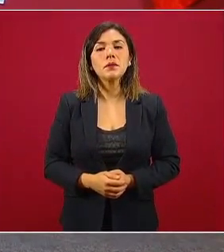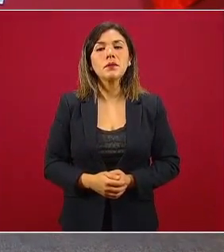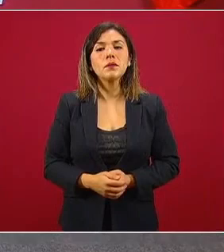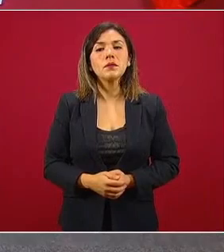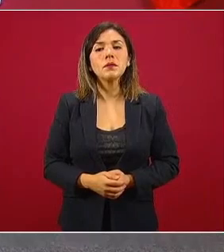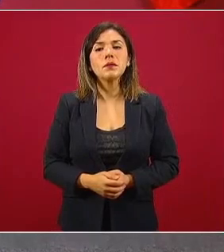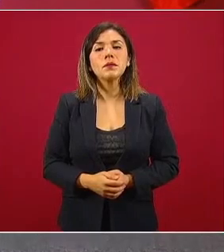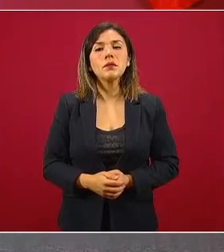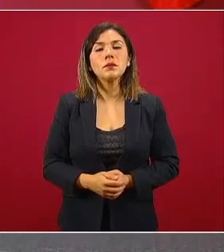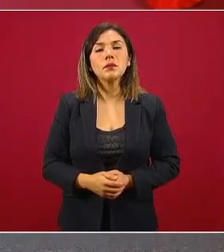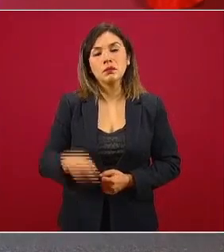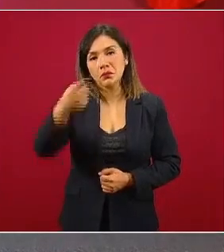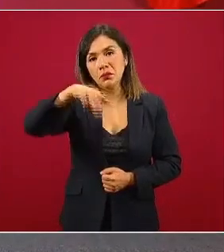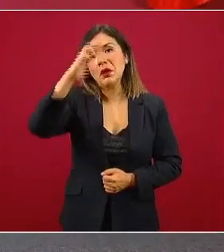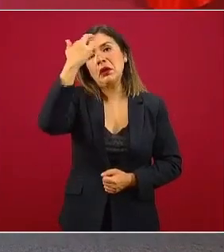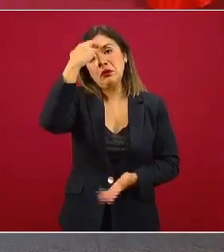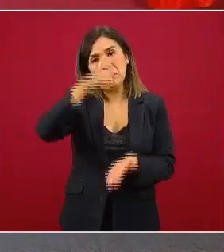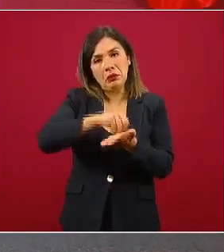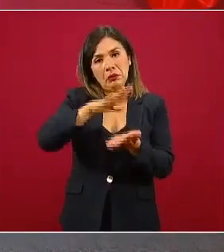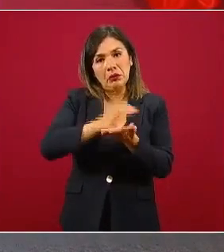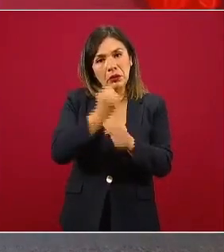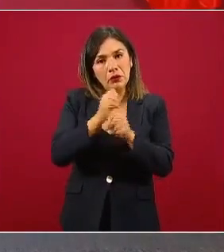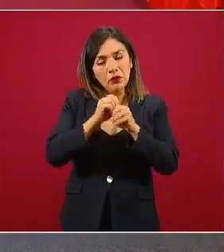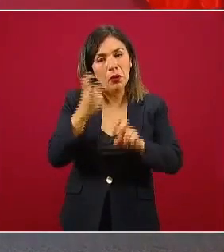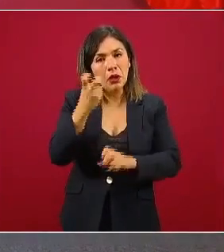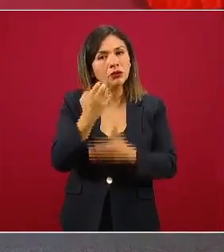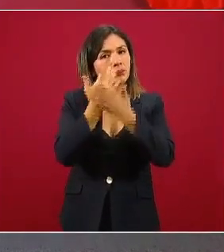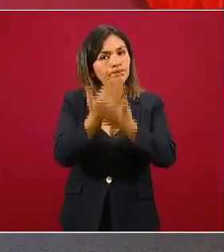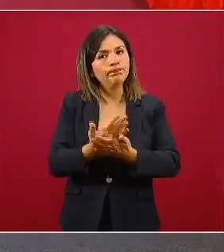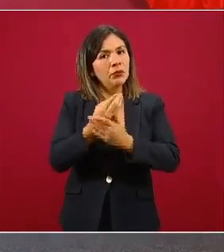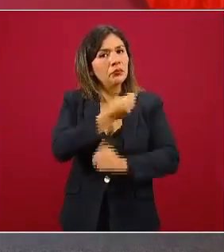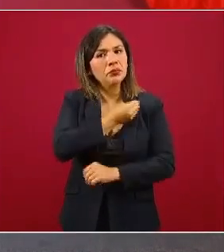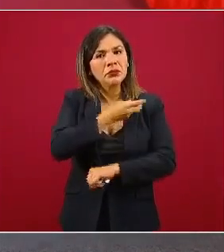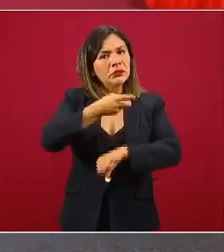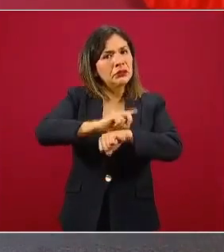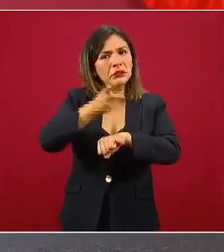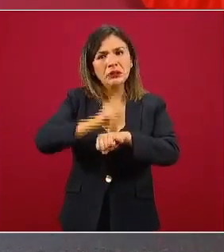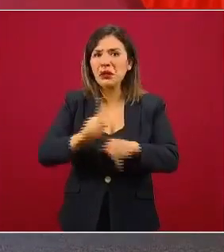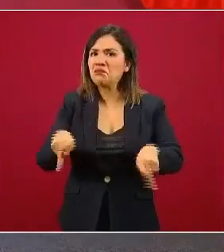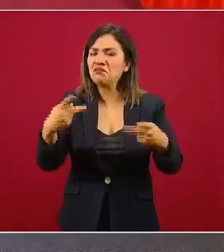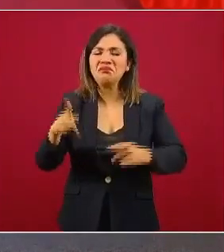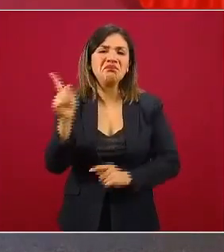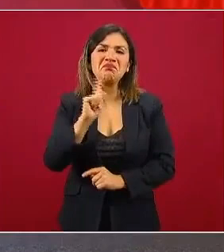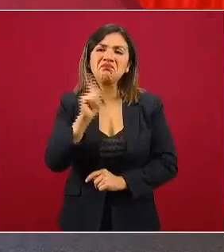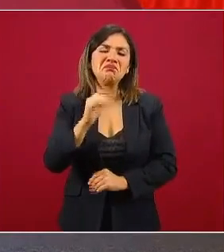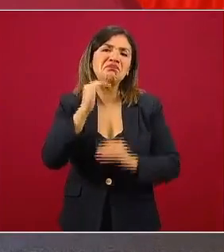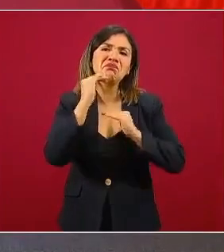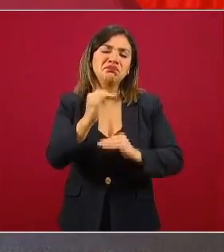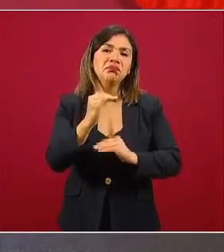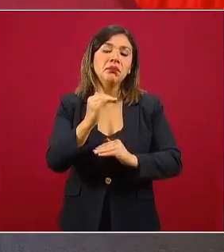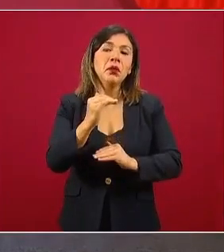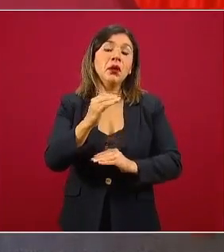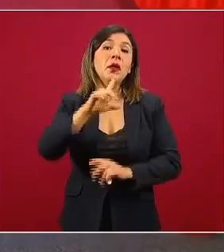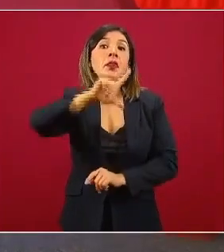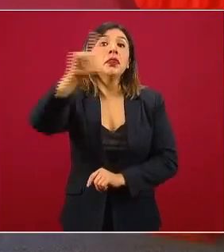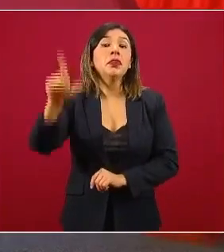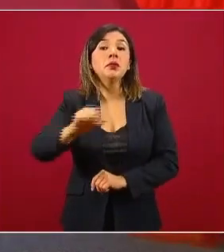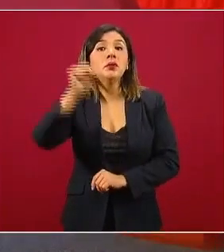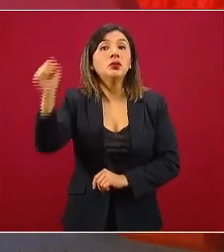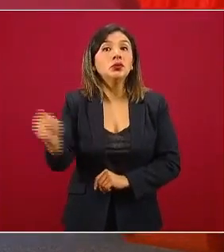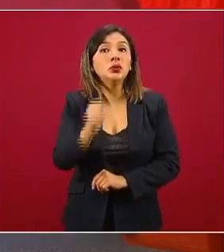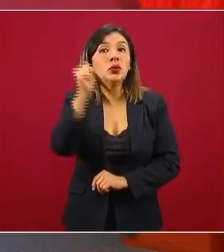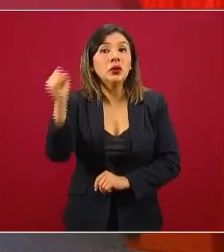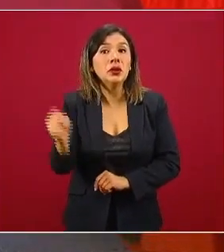se tenga ese dato, nos aguantamos esos días. Y afortunadamente,